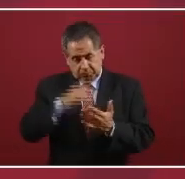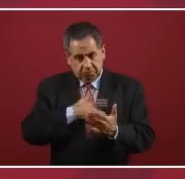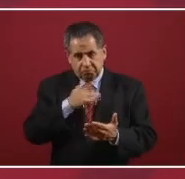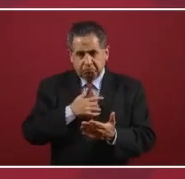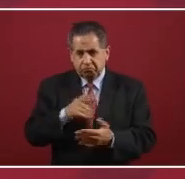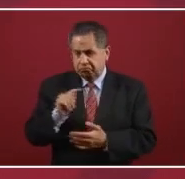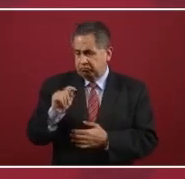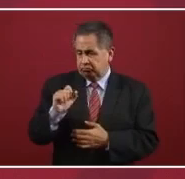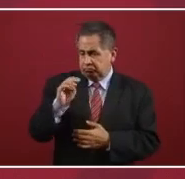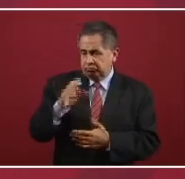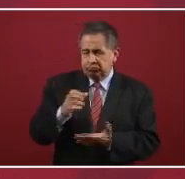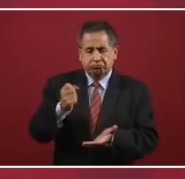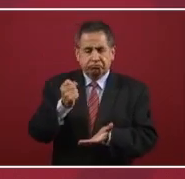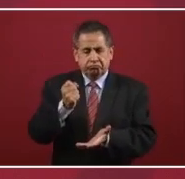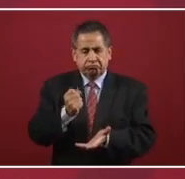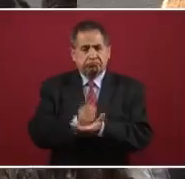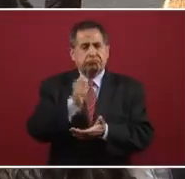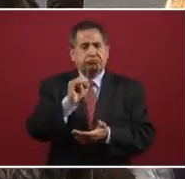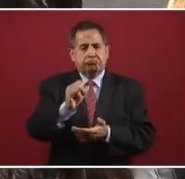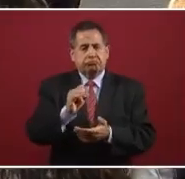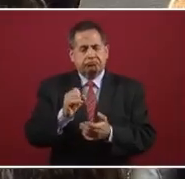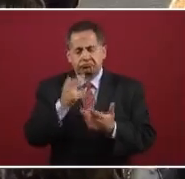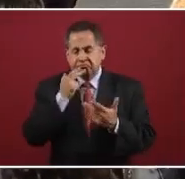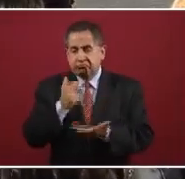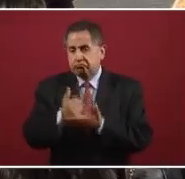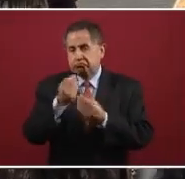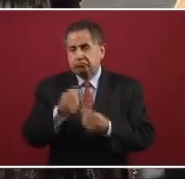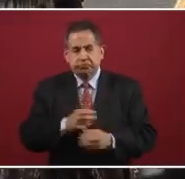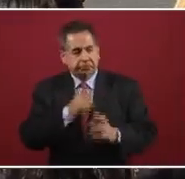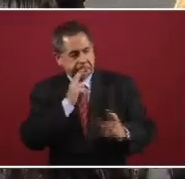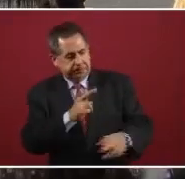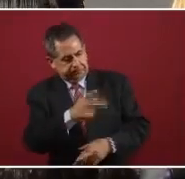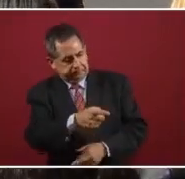mucho para contestar tu pregunta.